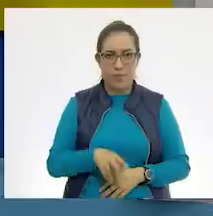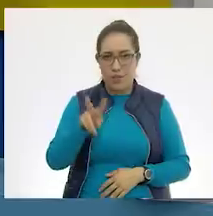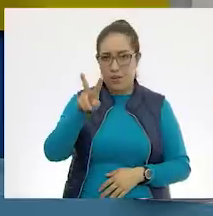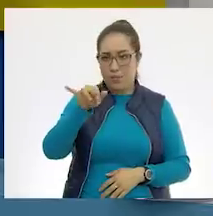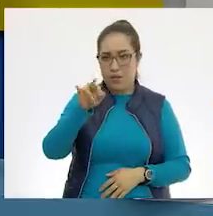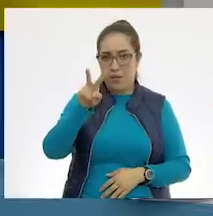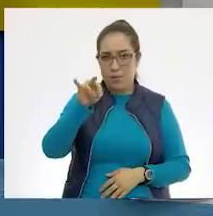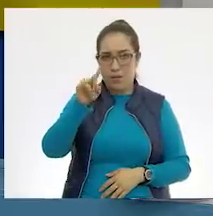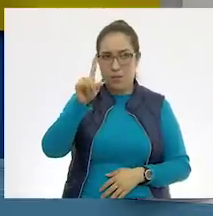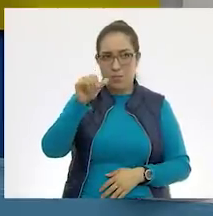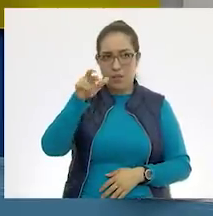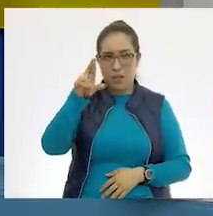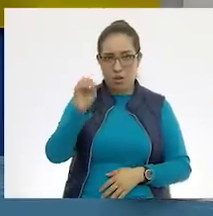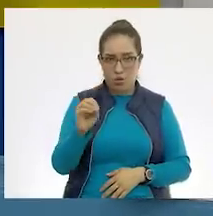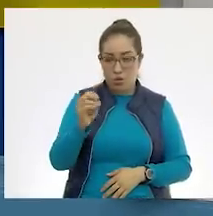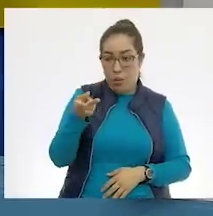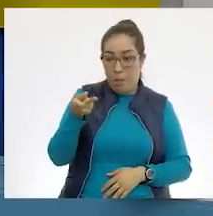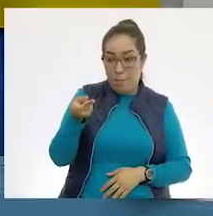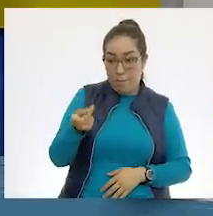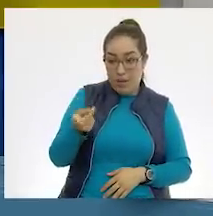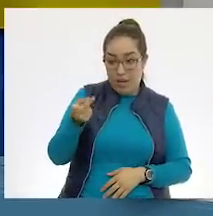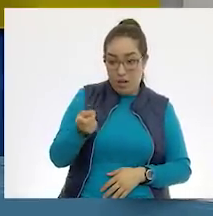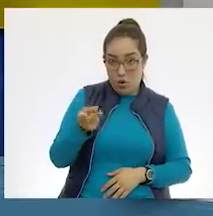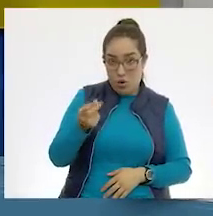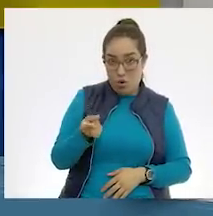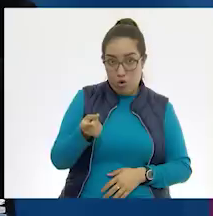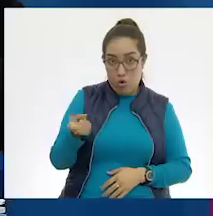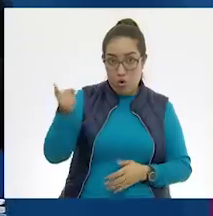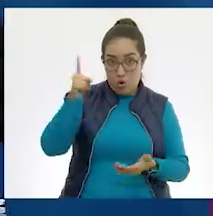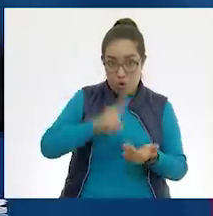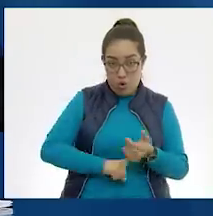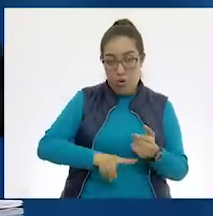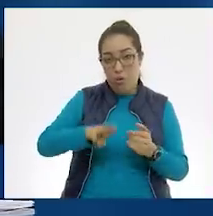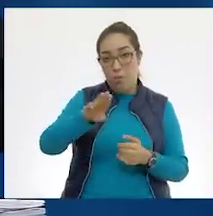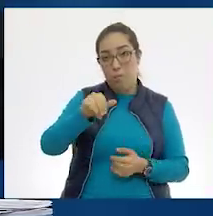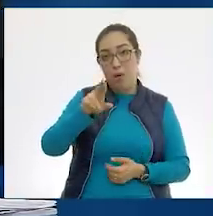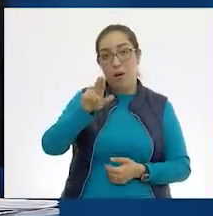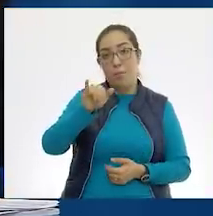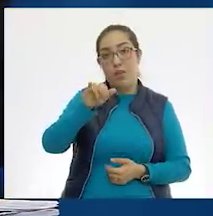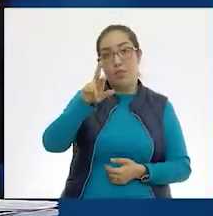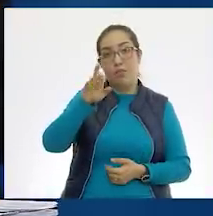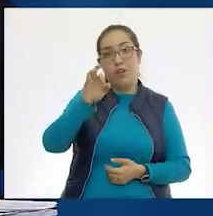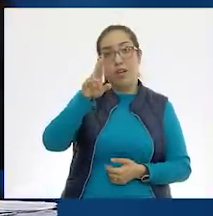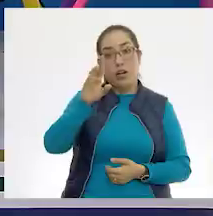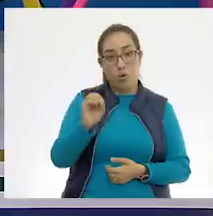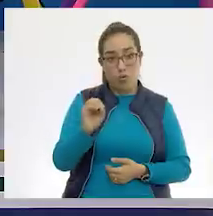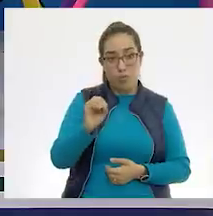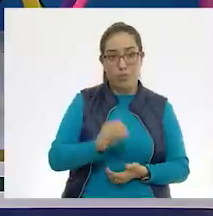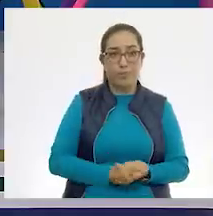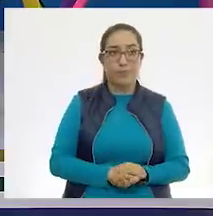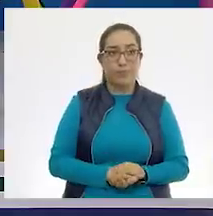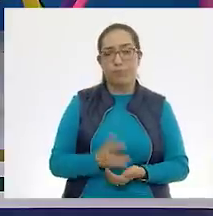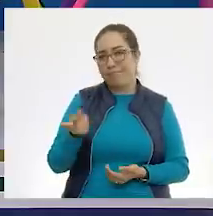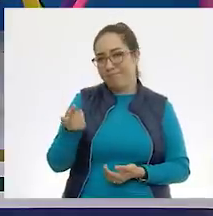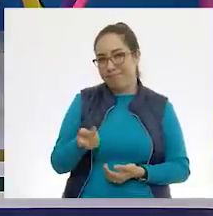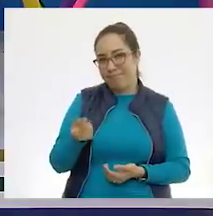vivíparo. Es mamífero. un perro y está Es un- clasificado en los mamíferos. Muy bien. Un